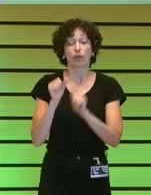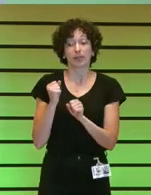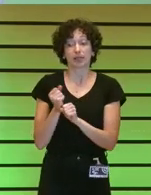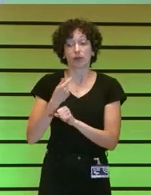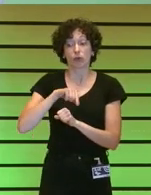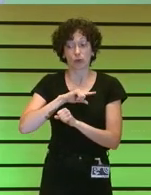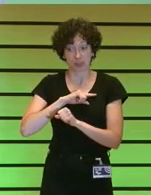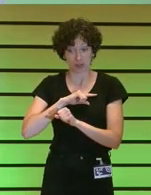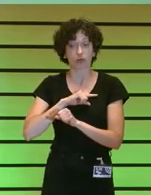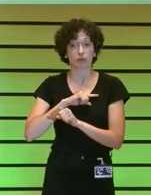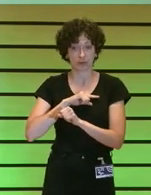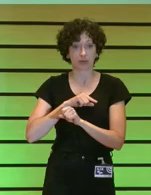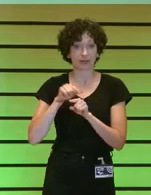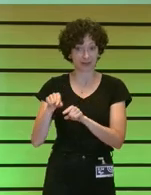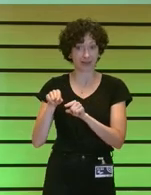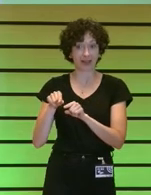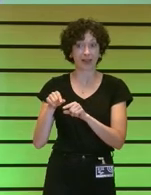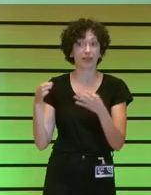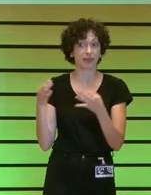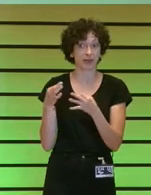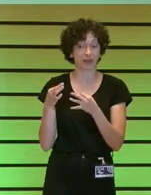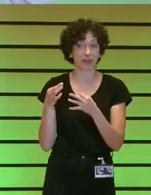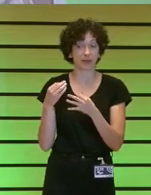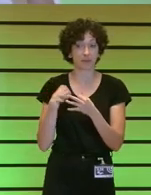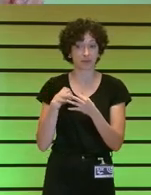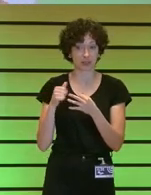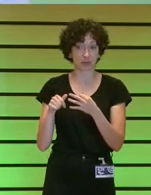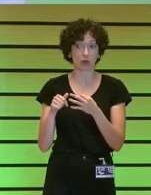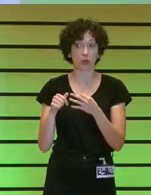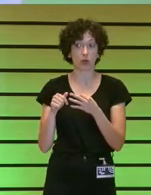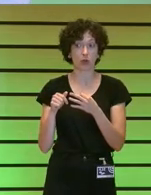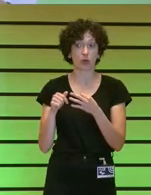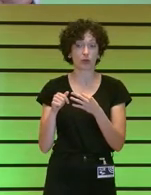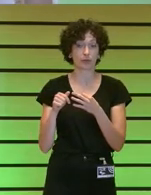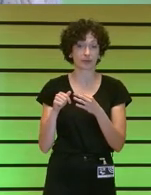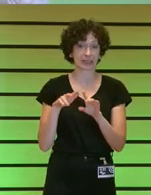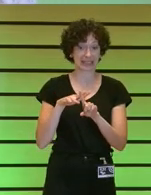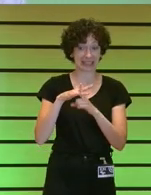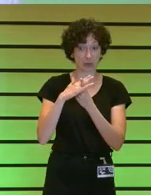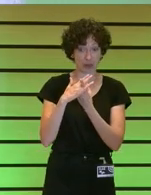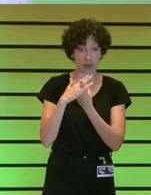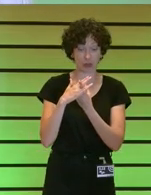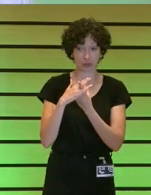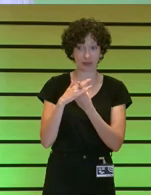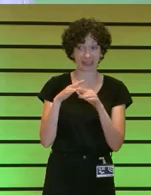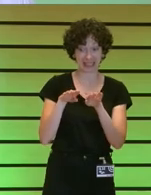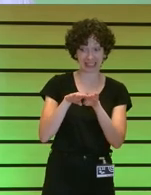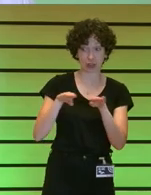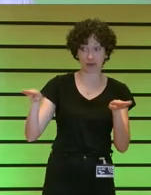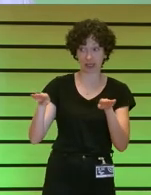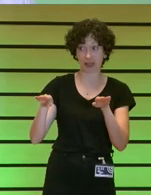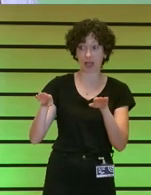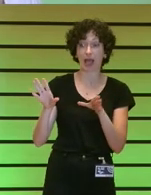es la gobernanza tiene que estar dentro de un marco de un paradigma que se llama sostenibilidad